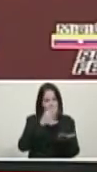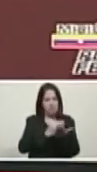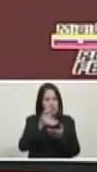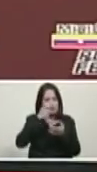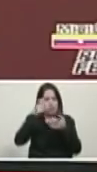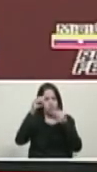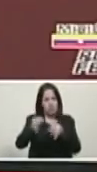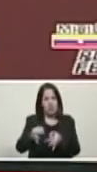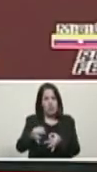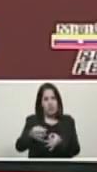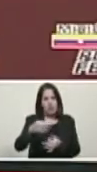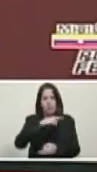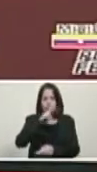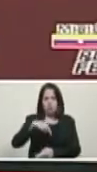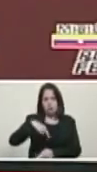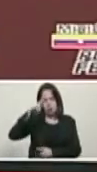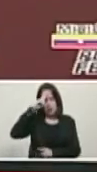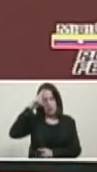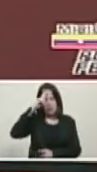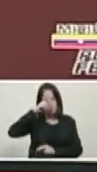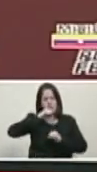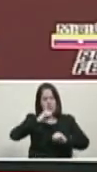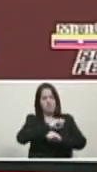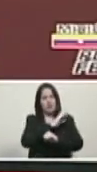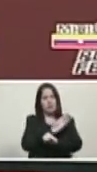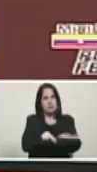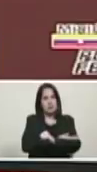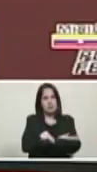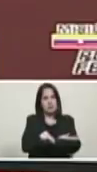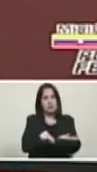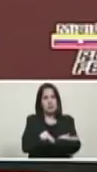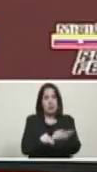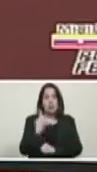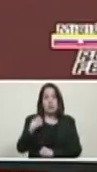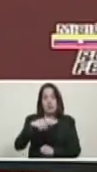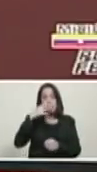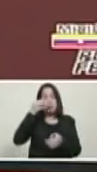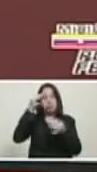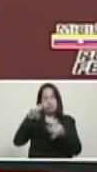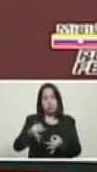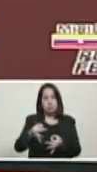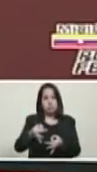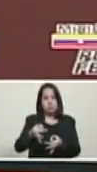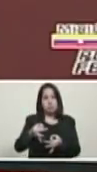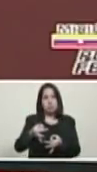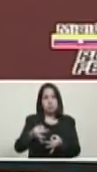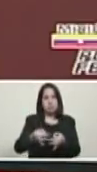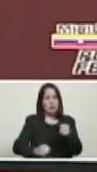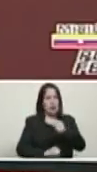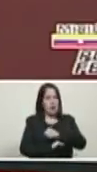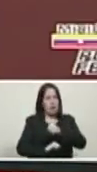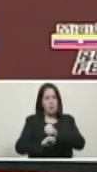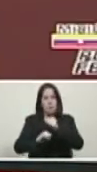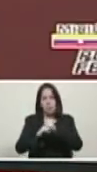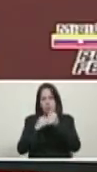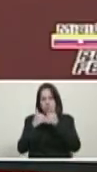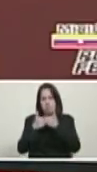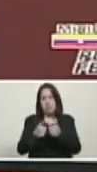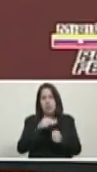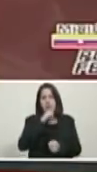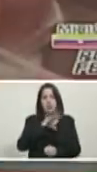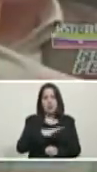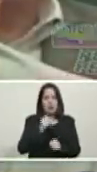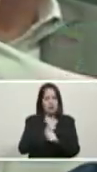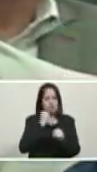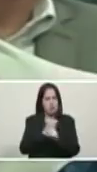que tenemos la razón que tenemos la fuerza y tengamos la seguridad que estamos del lado correcto de la historia a trabajar